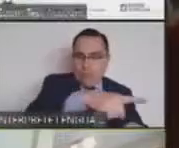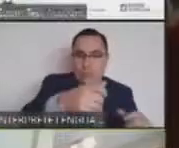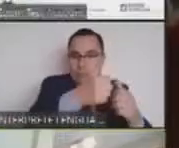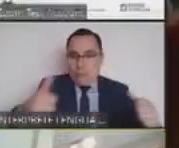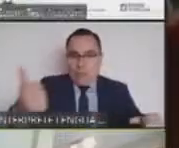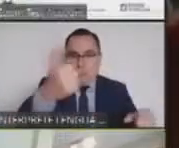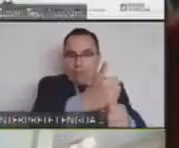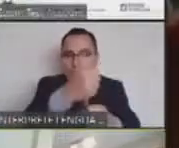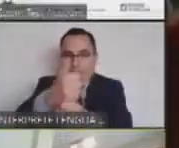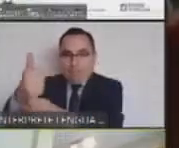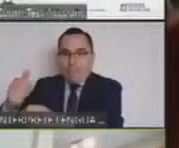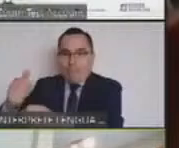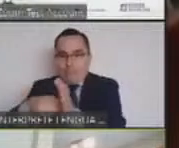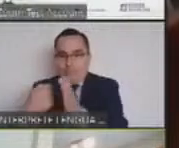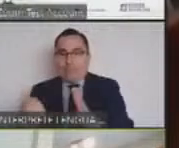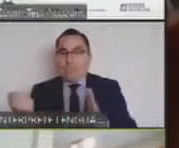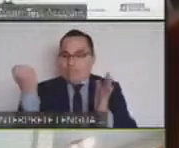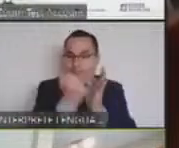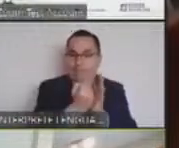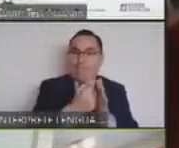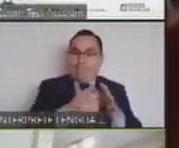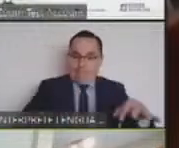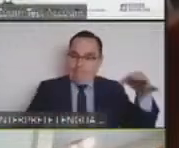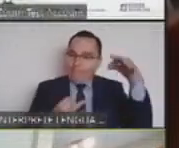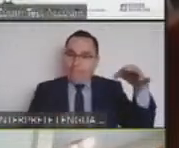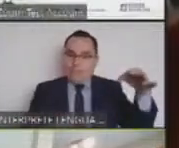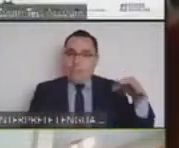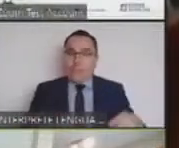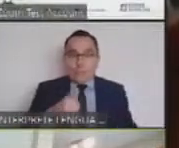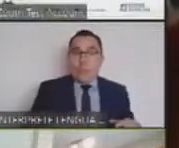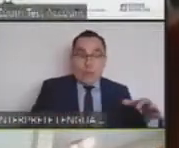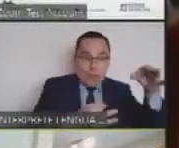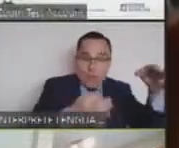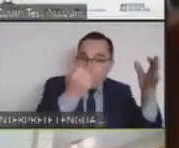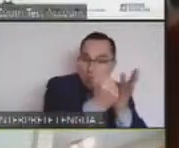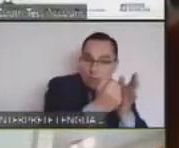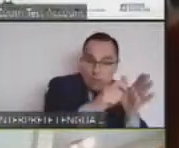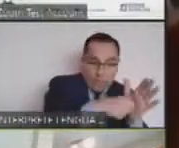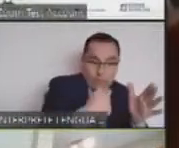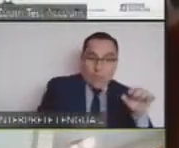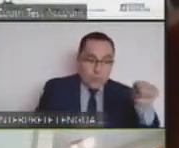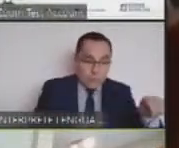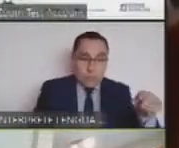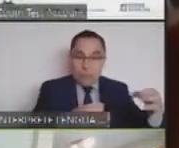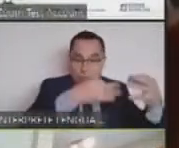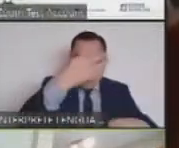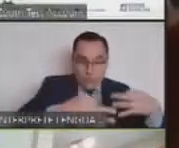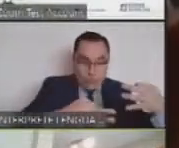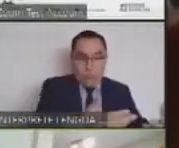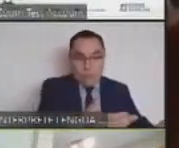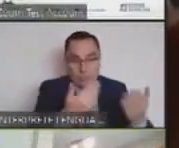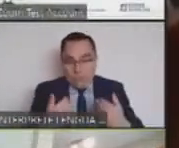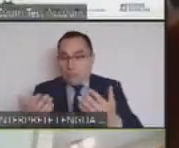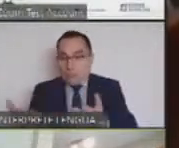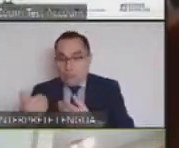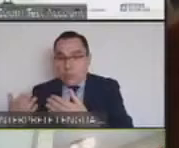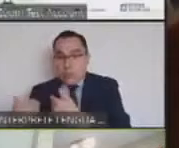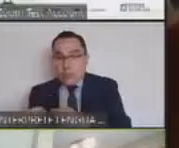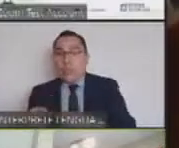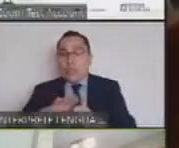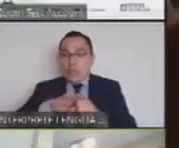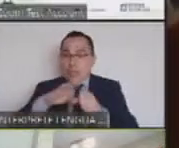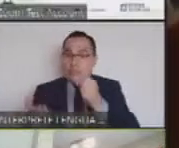contrata. Y sabemos que las contratas constituyen en realidad la verdadera planta que se